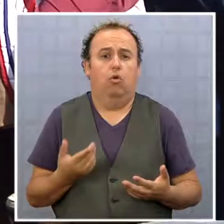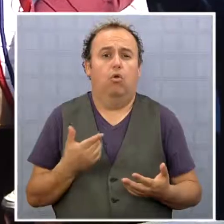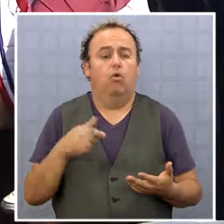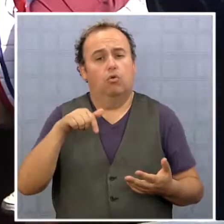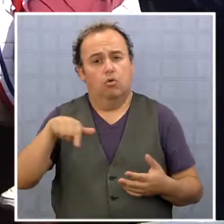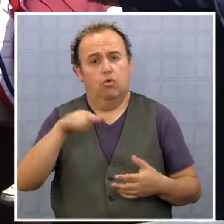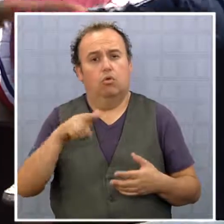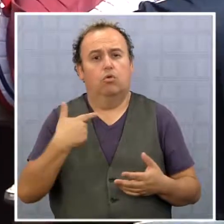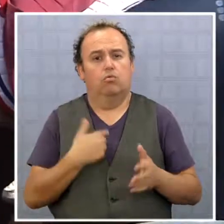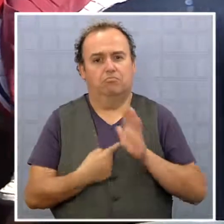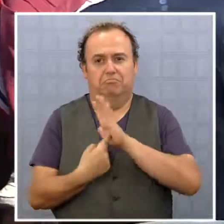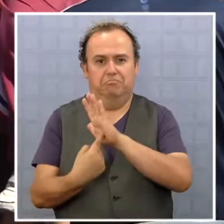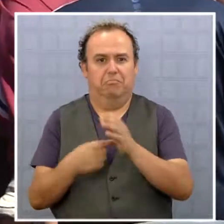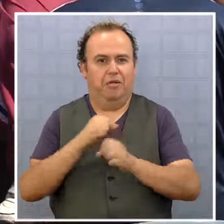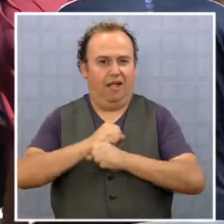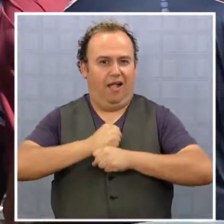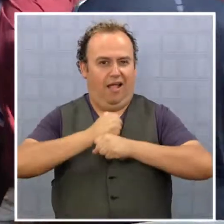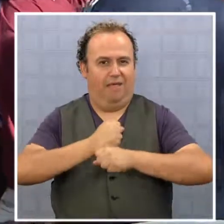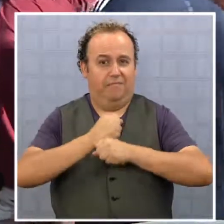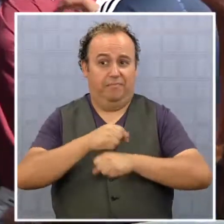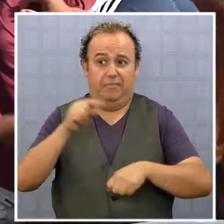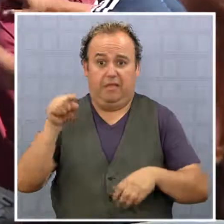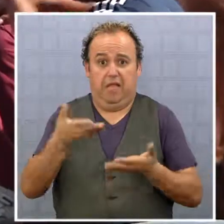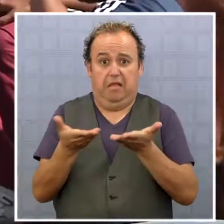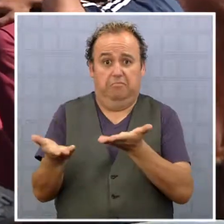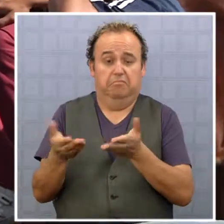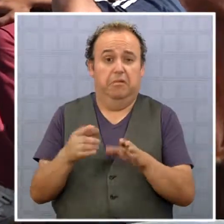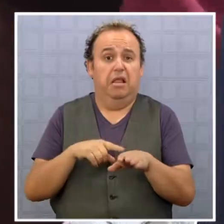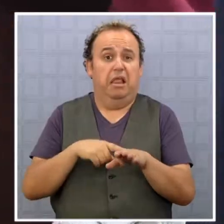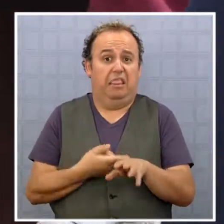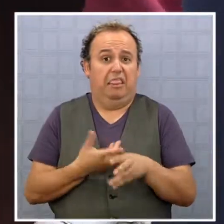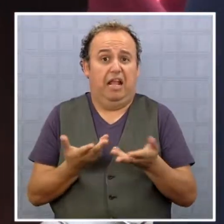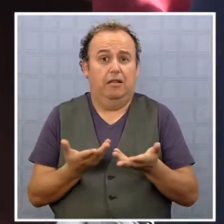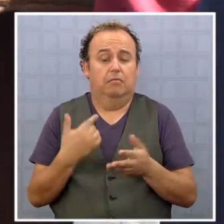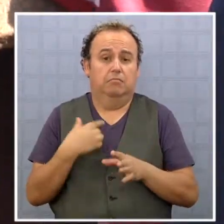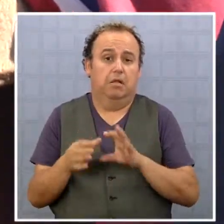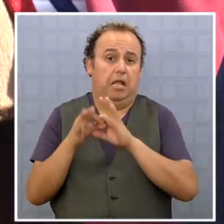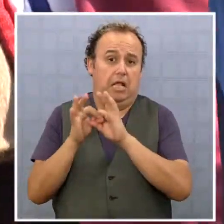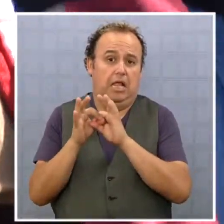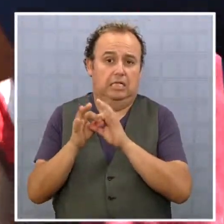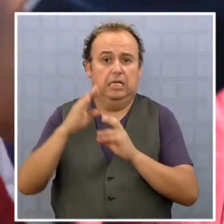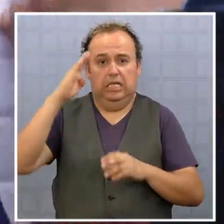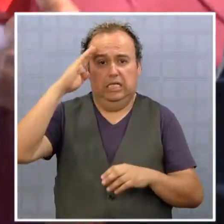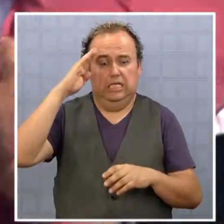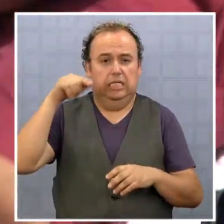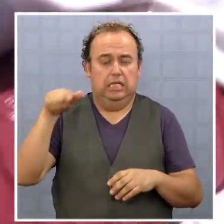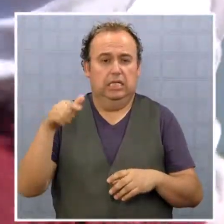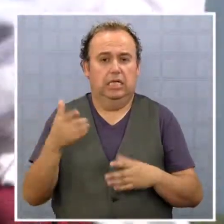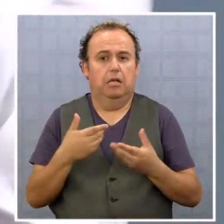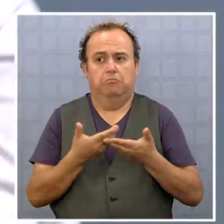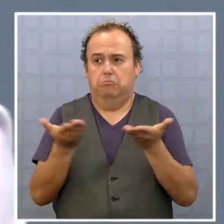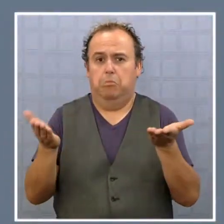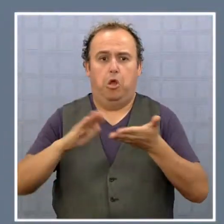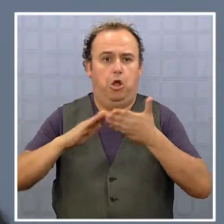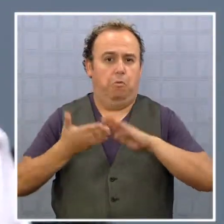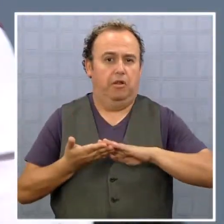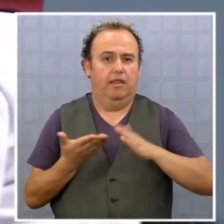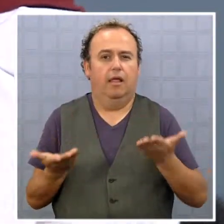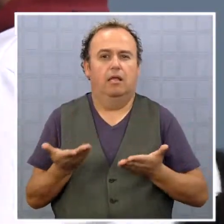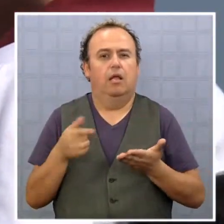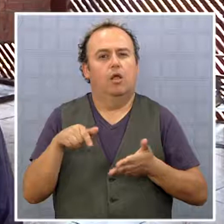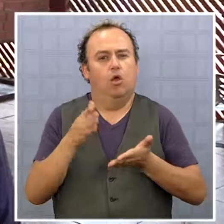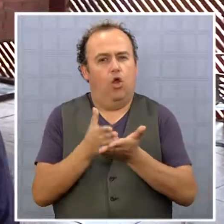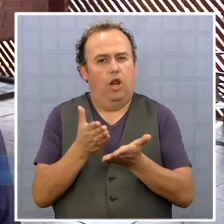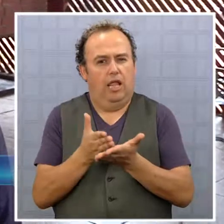están presentes en esta demostración. Esta es una técnica que nosotros tenemos que darle gracias al Ejército de Chile que lo ha puesto a disposición de la comunidad. Aquí